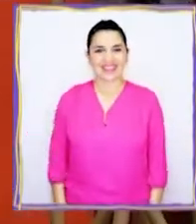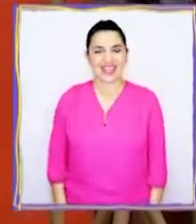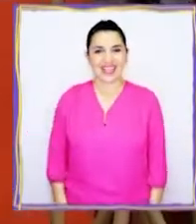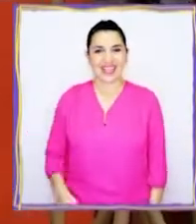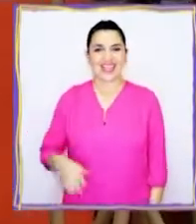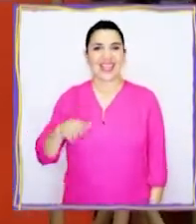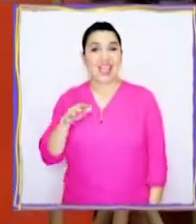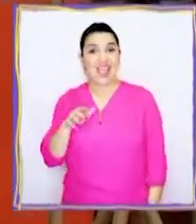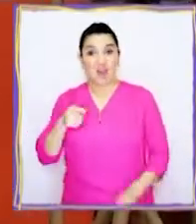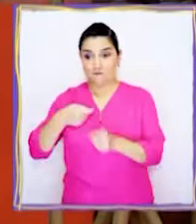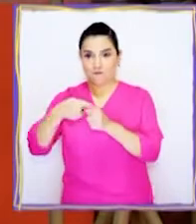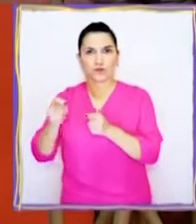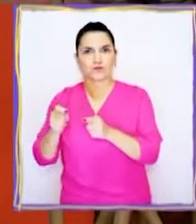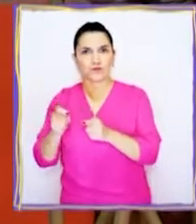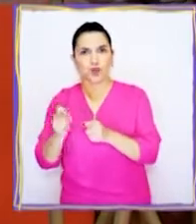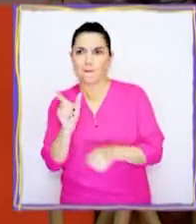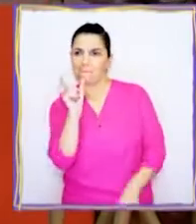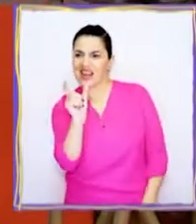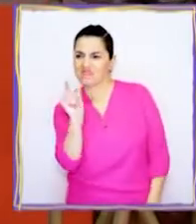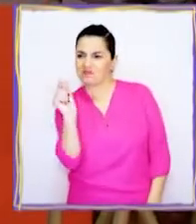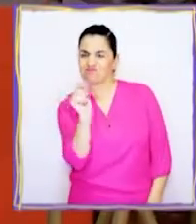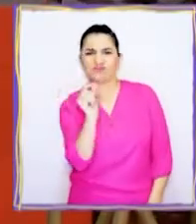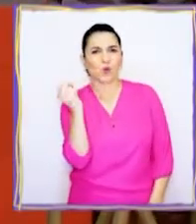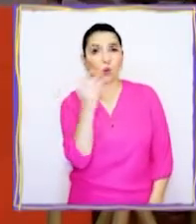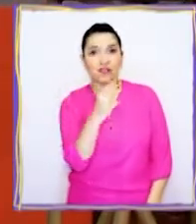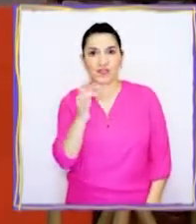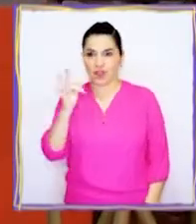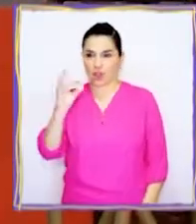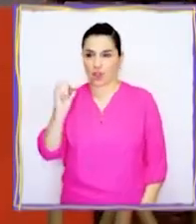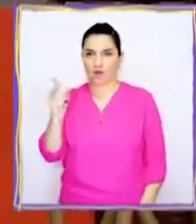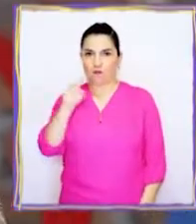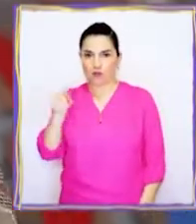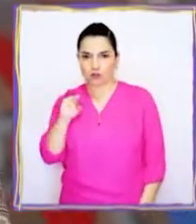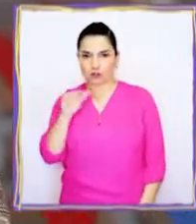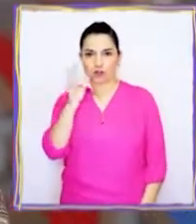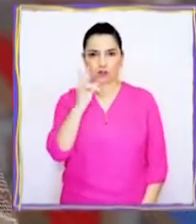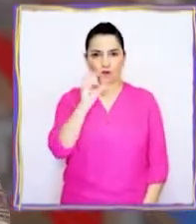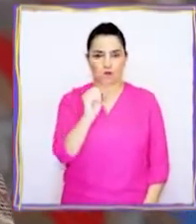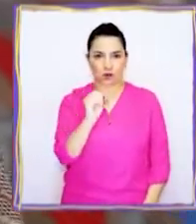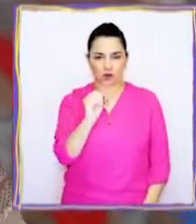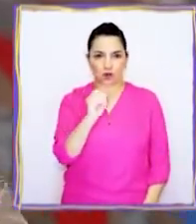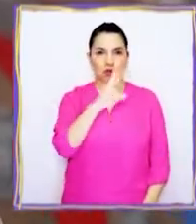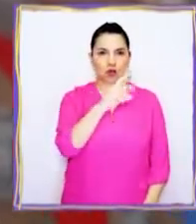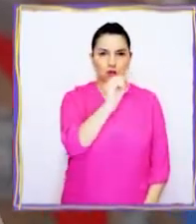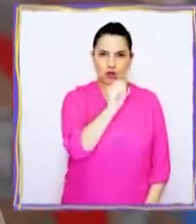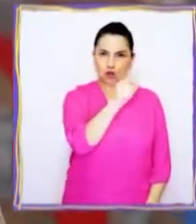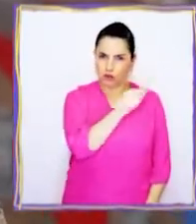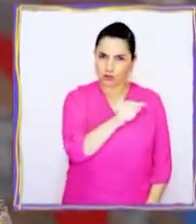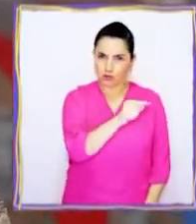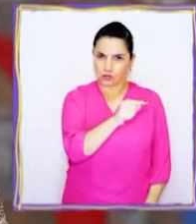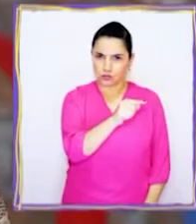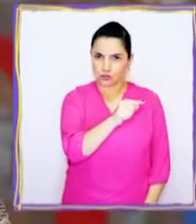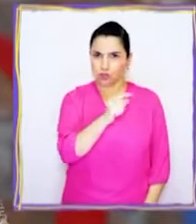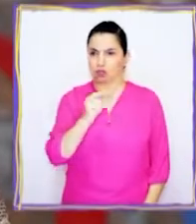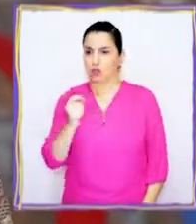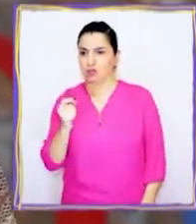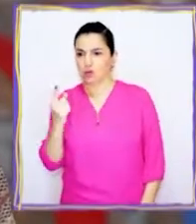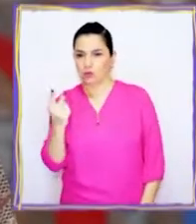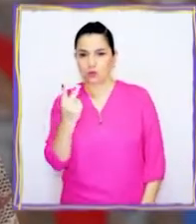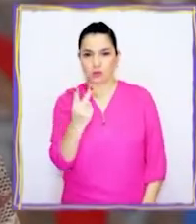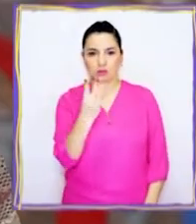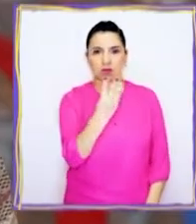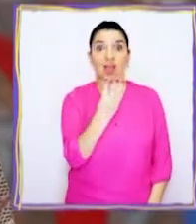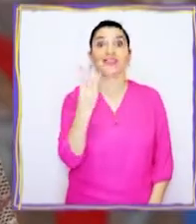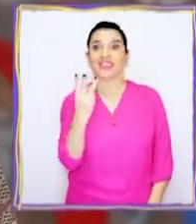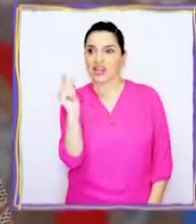Miren, fósforos. ¿Cuántas sílabas tiene fósforos? Fósforos. Fósforos.